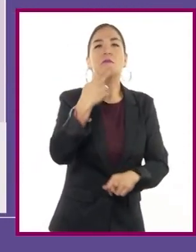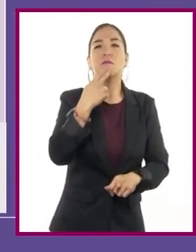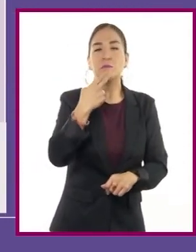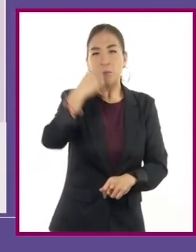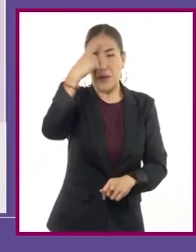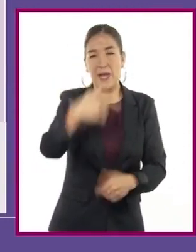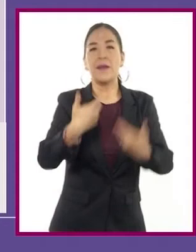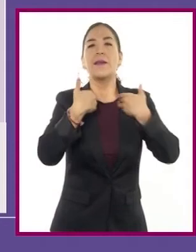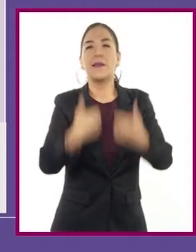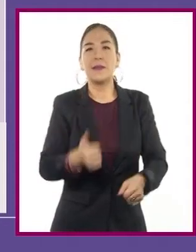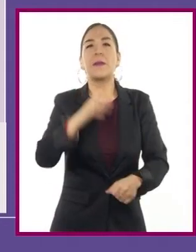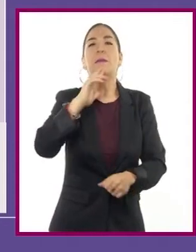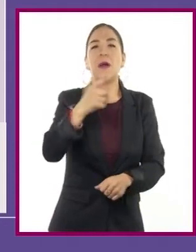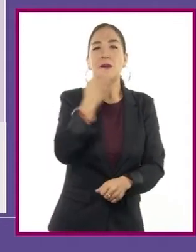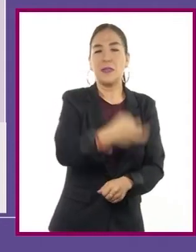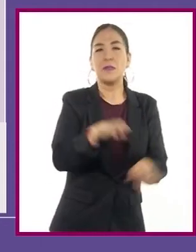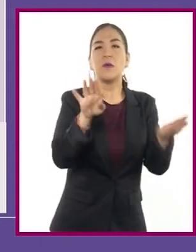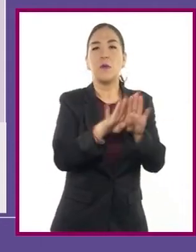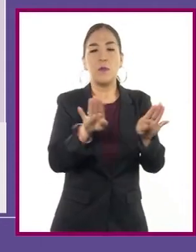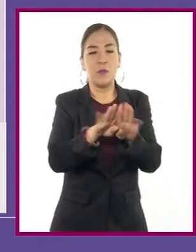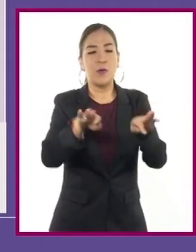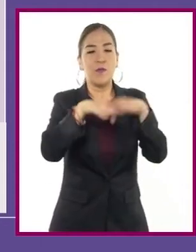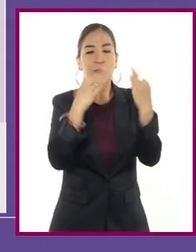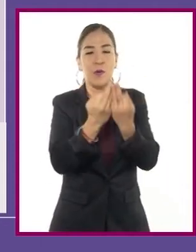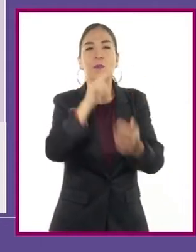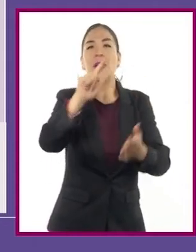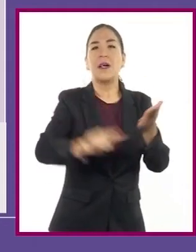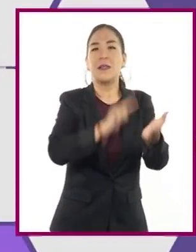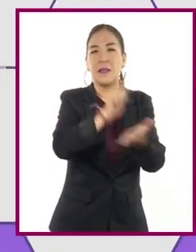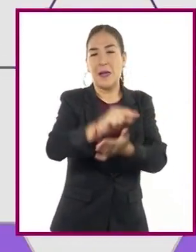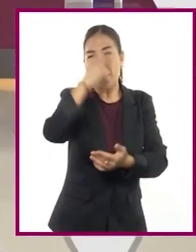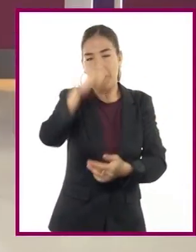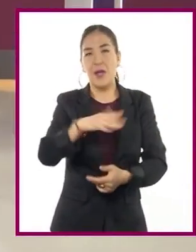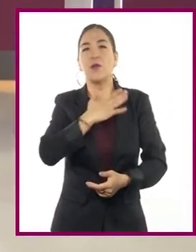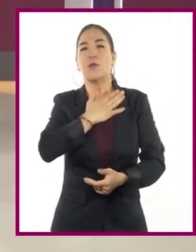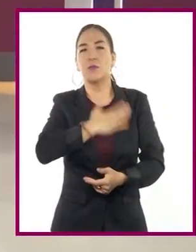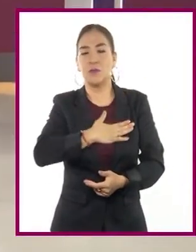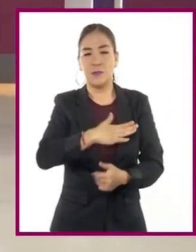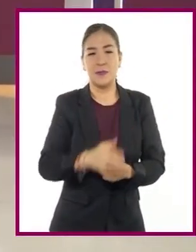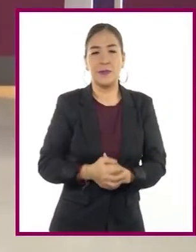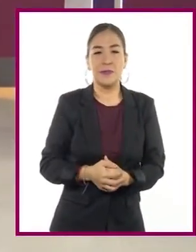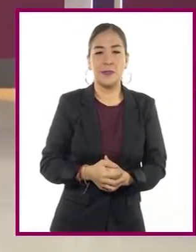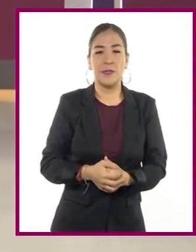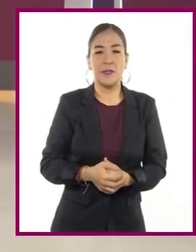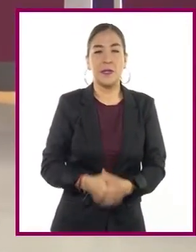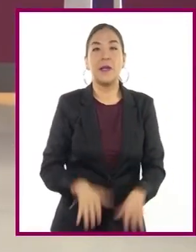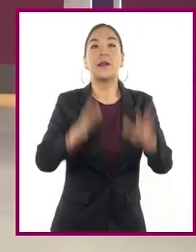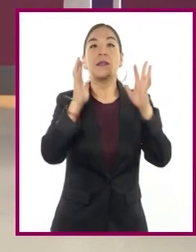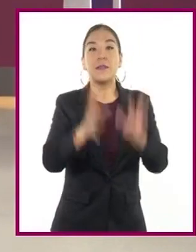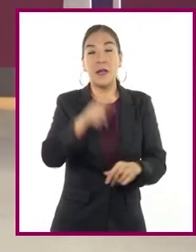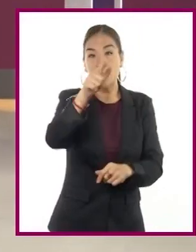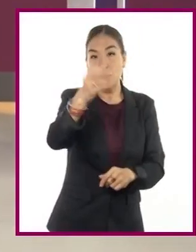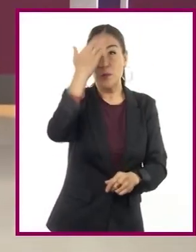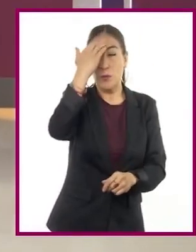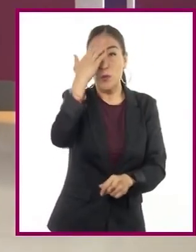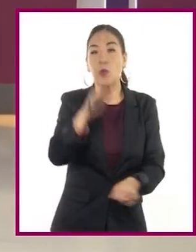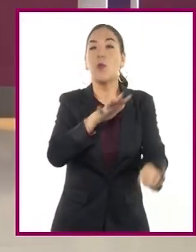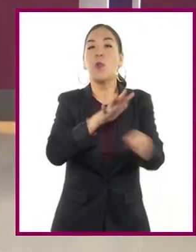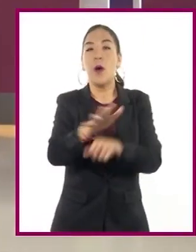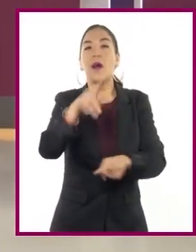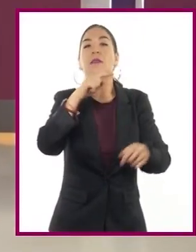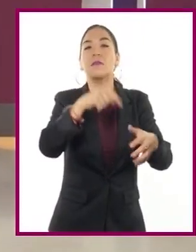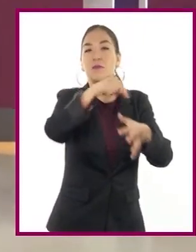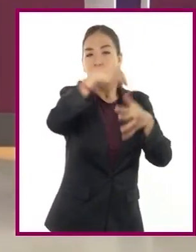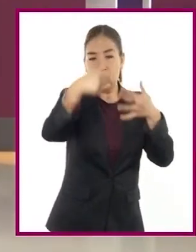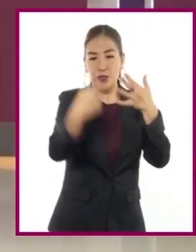a comprender mejor los mecanismos legales para la justicia. Ya que conocen cuáles son algunos